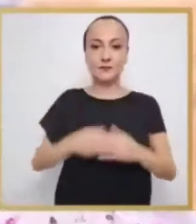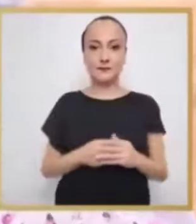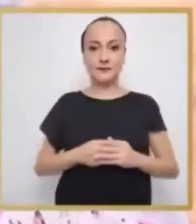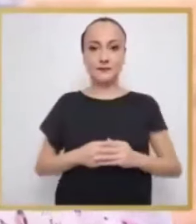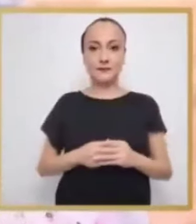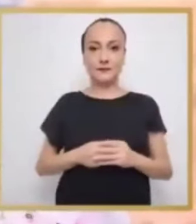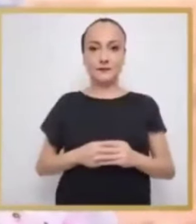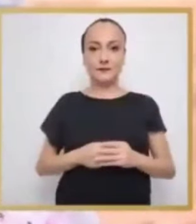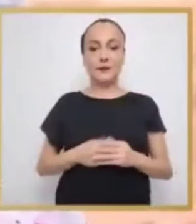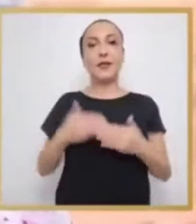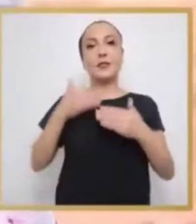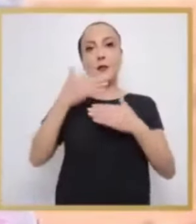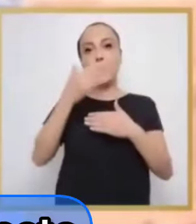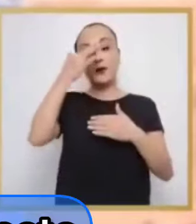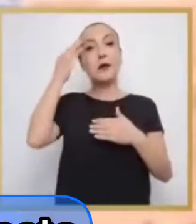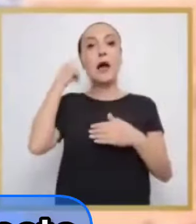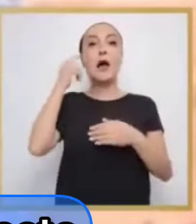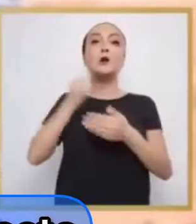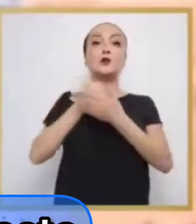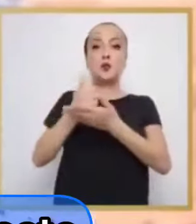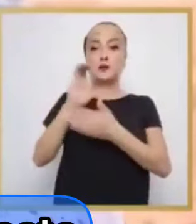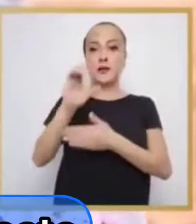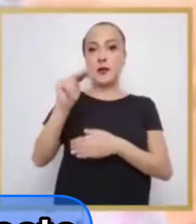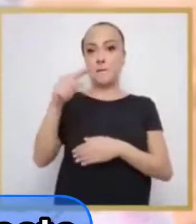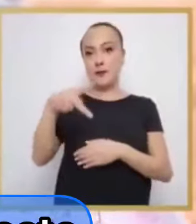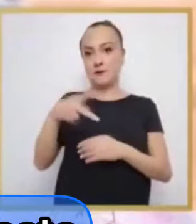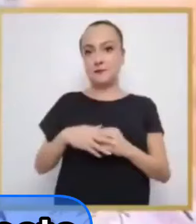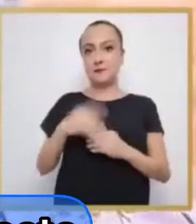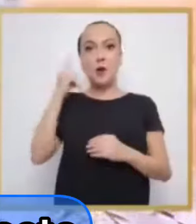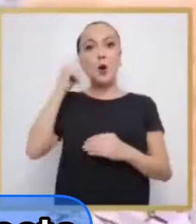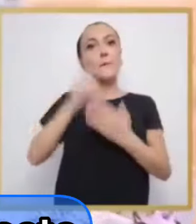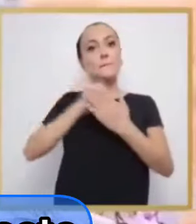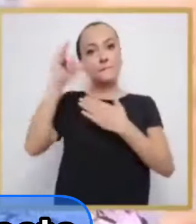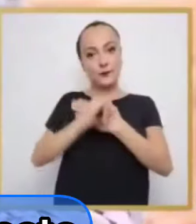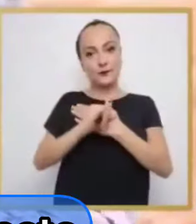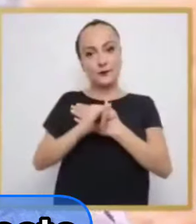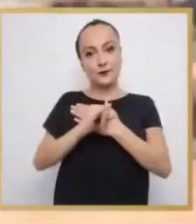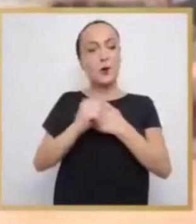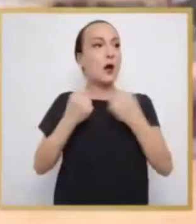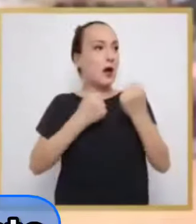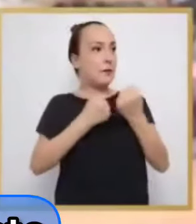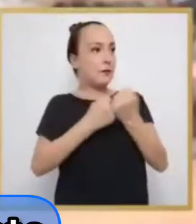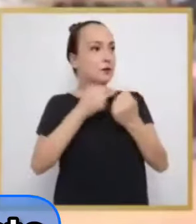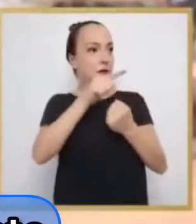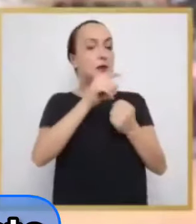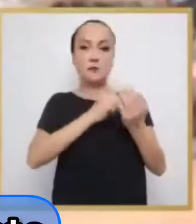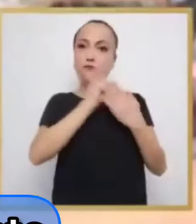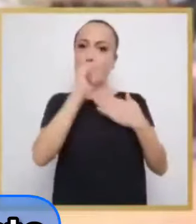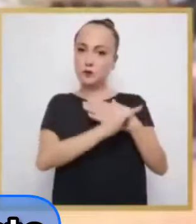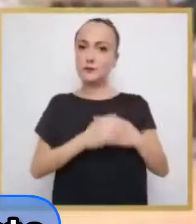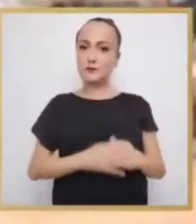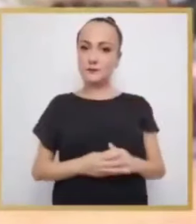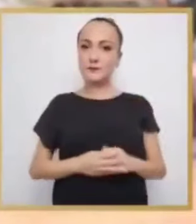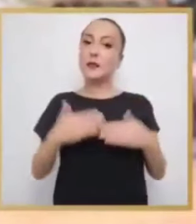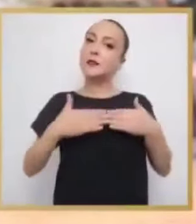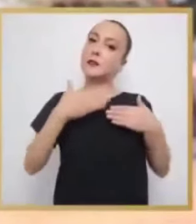gestándolo. Luego nos ayudó el CNP con el anteproyecto. Apoyamos en la formulación del